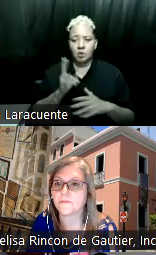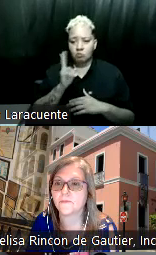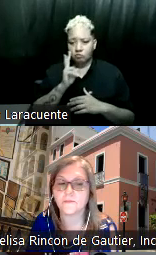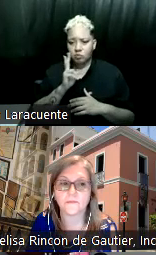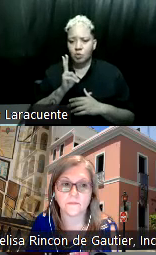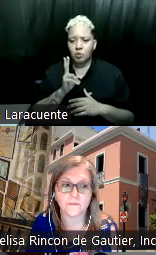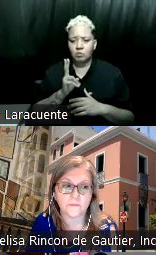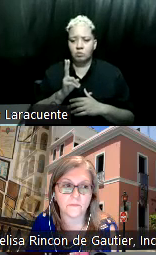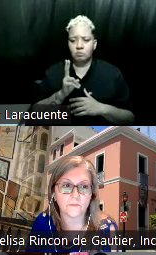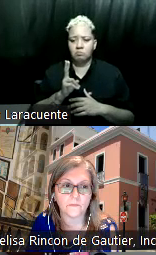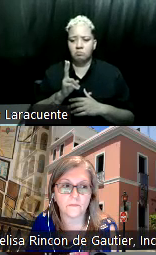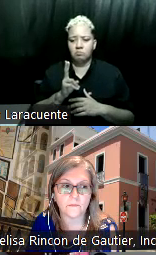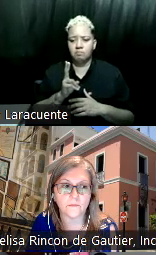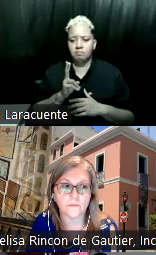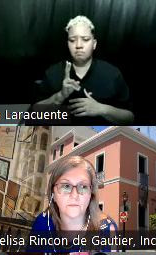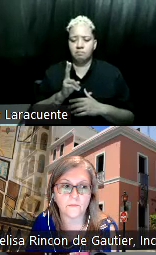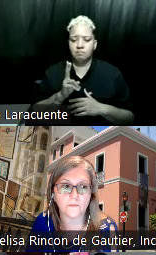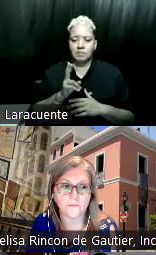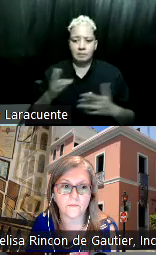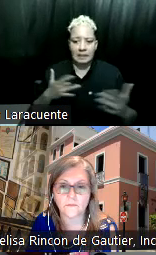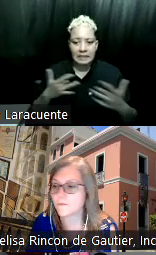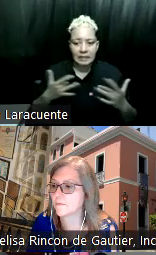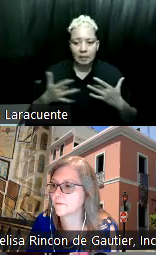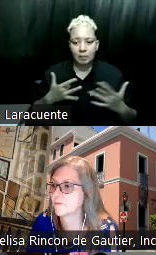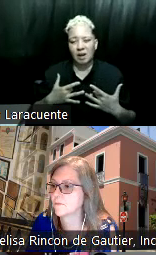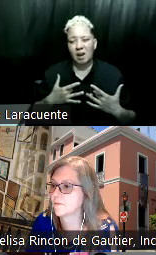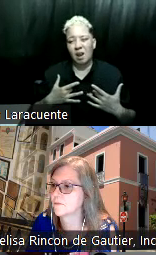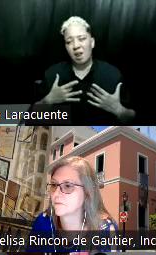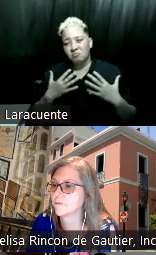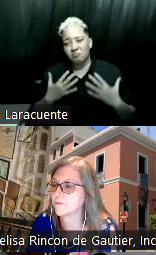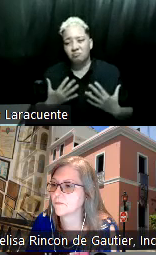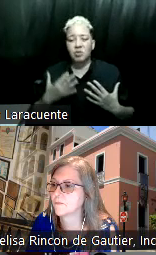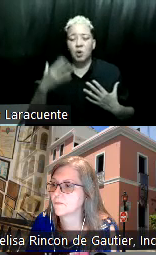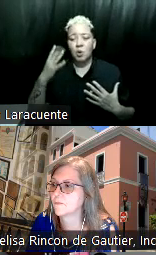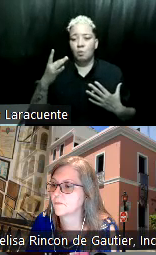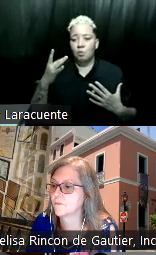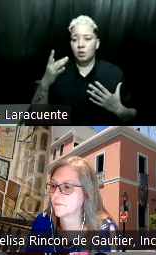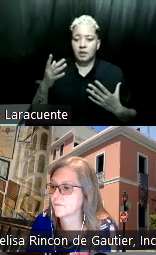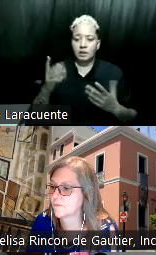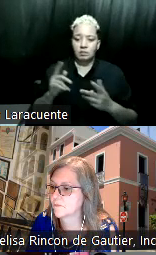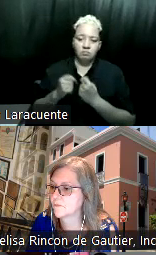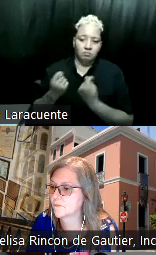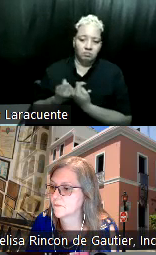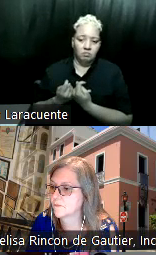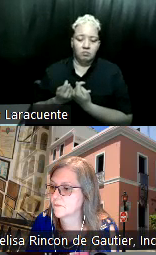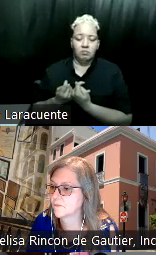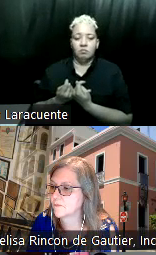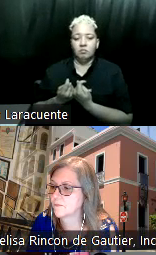lució un poco desesperada, desilusionada, porque los muchachos, pues,